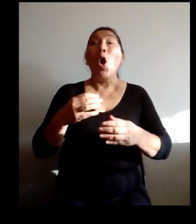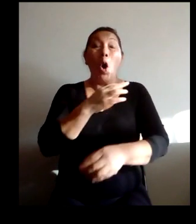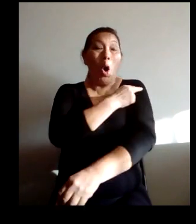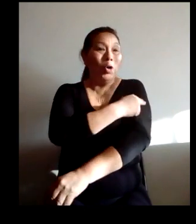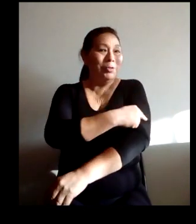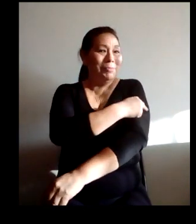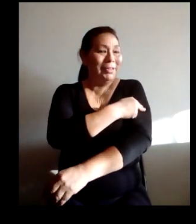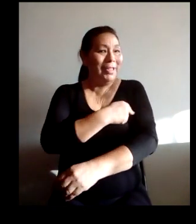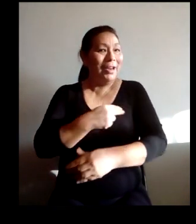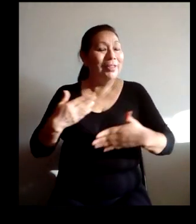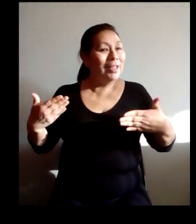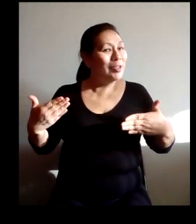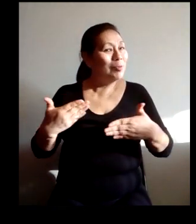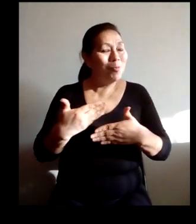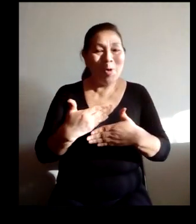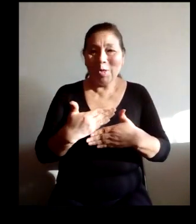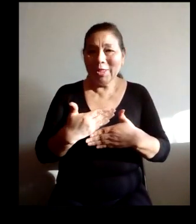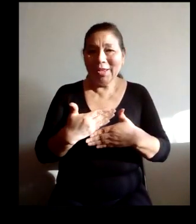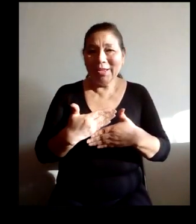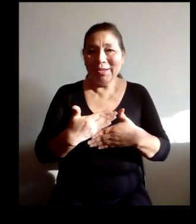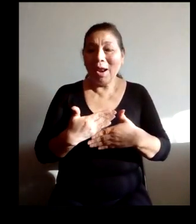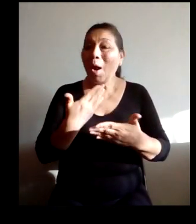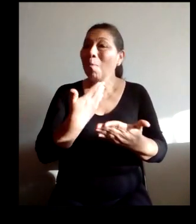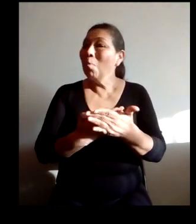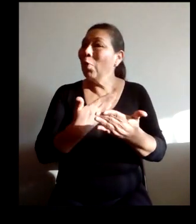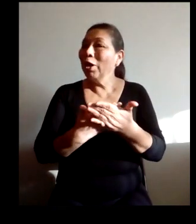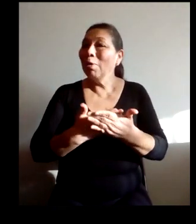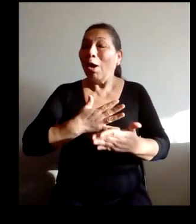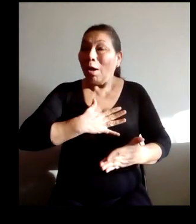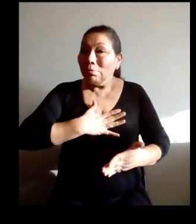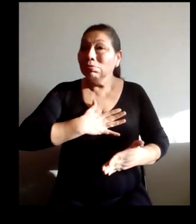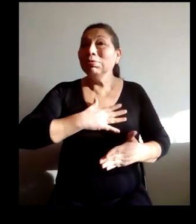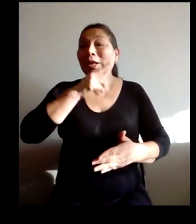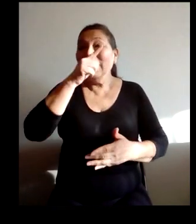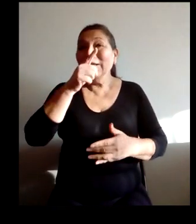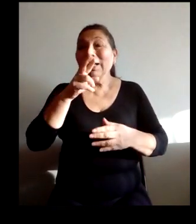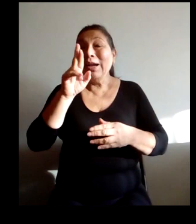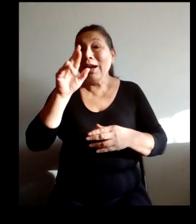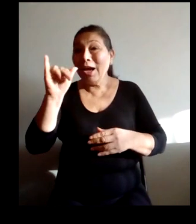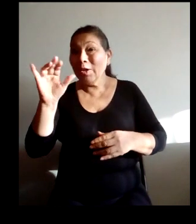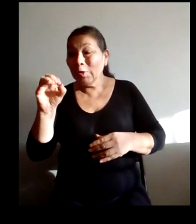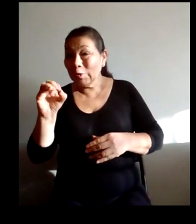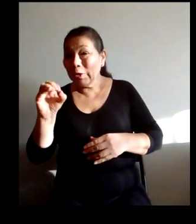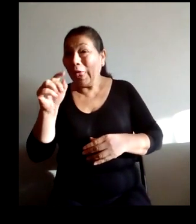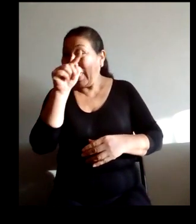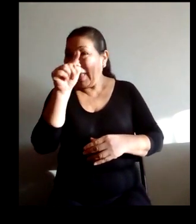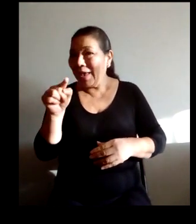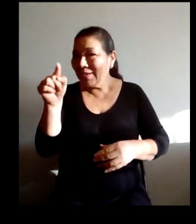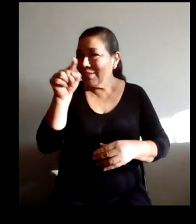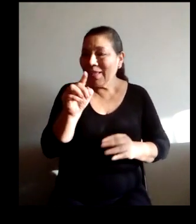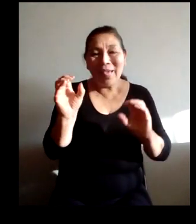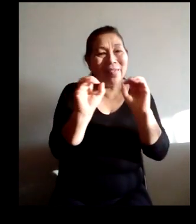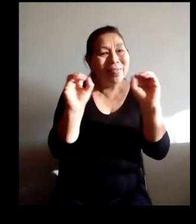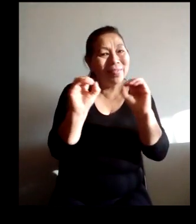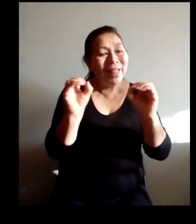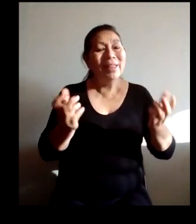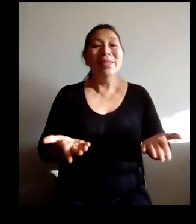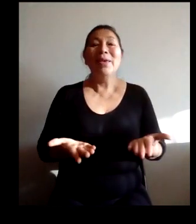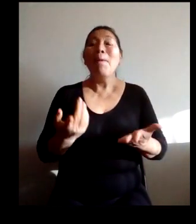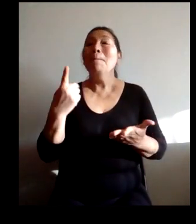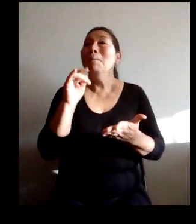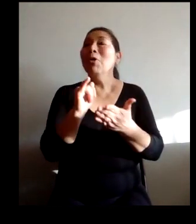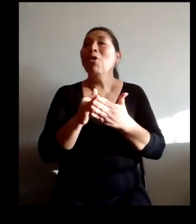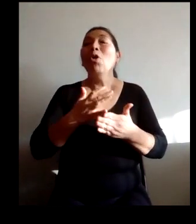Barrón, no obran los resultados de la prueba de rayos X. Lo único que se aprecia es un